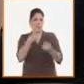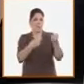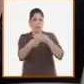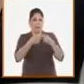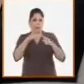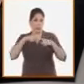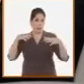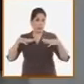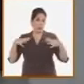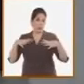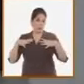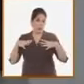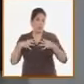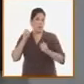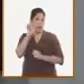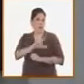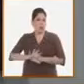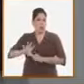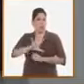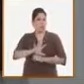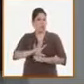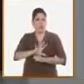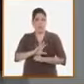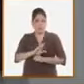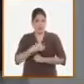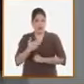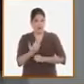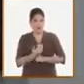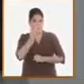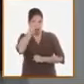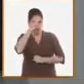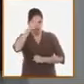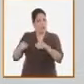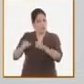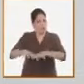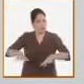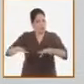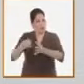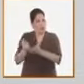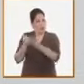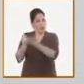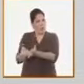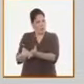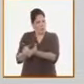emisor que son los europeos mirando el continente de manera